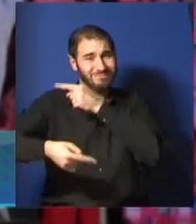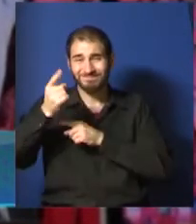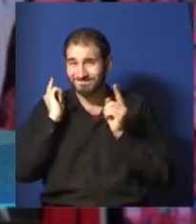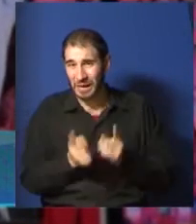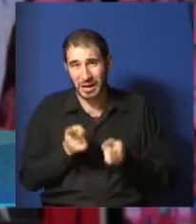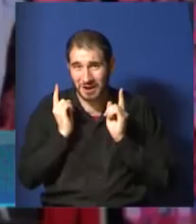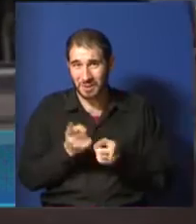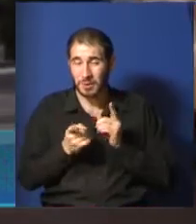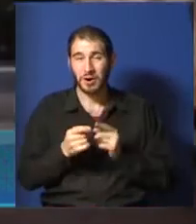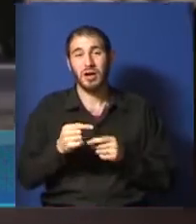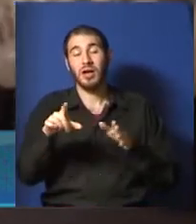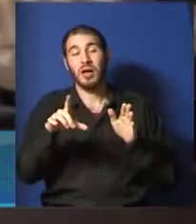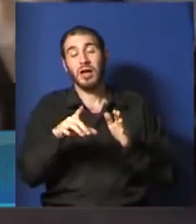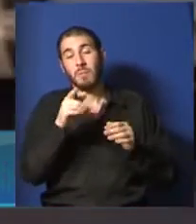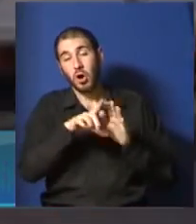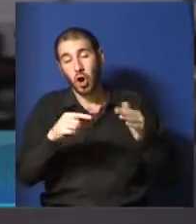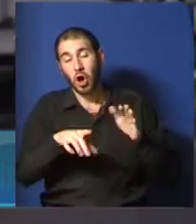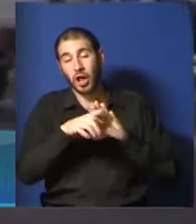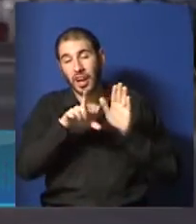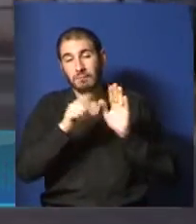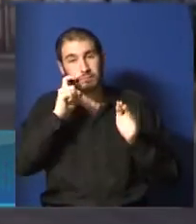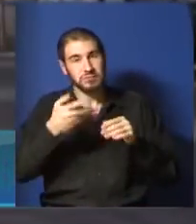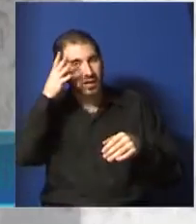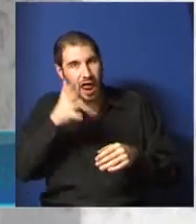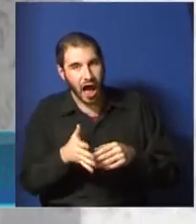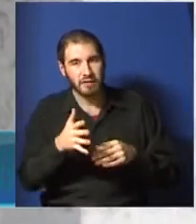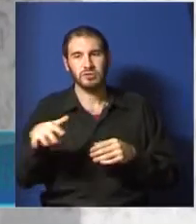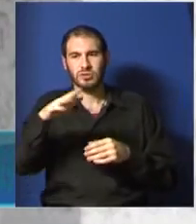repitiendo. Se comete un crimen grave, la sociedad